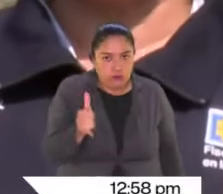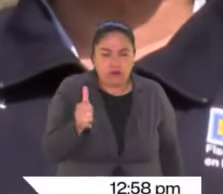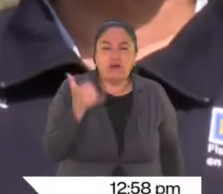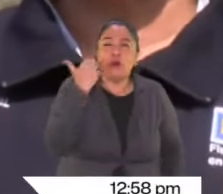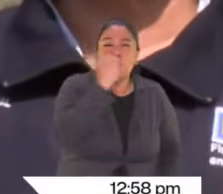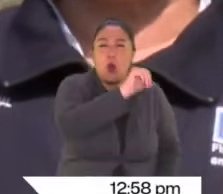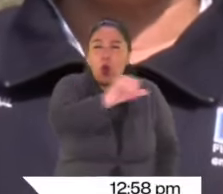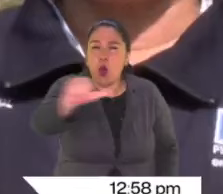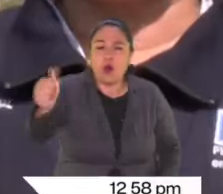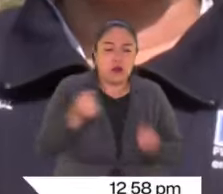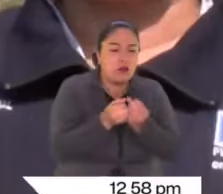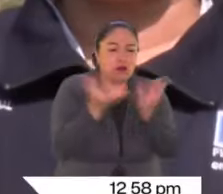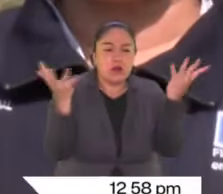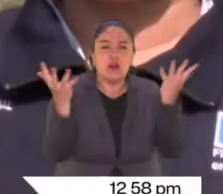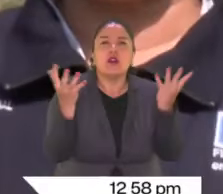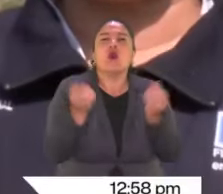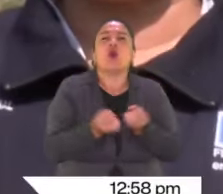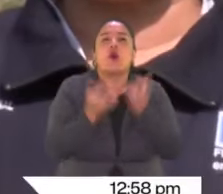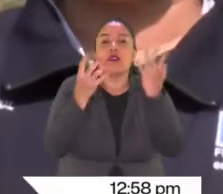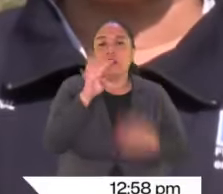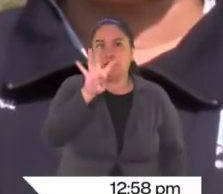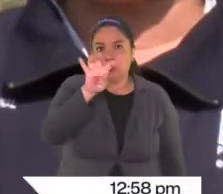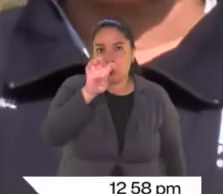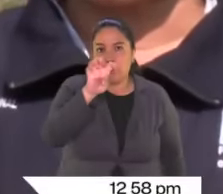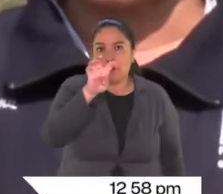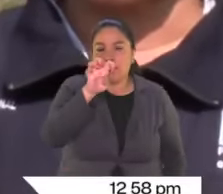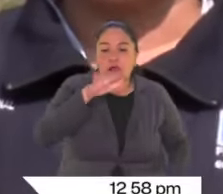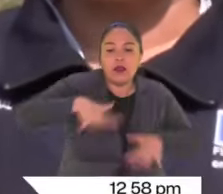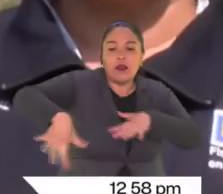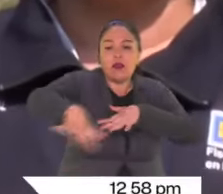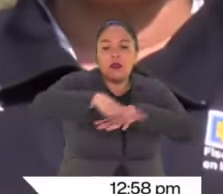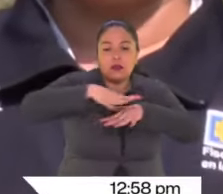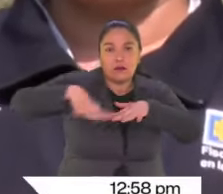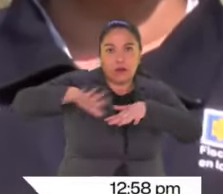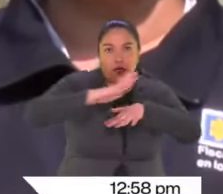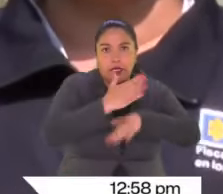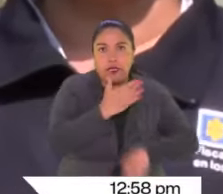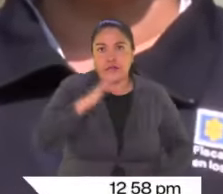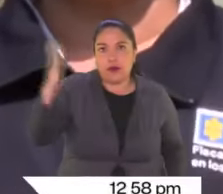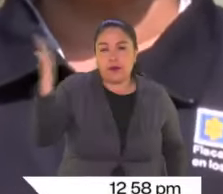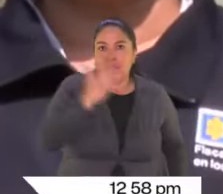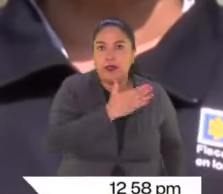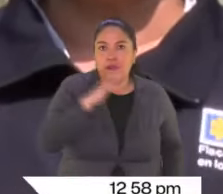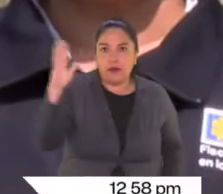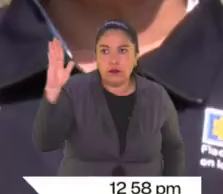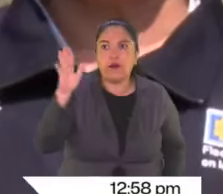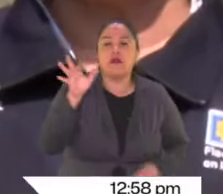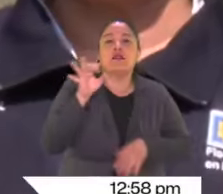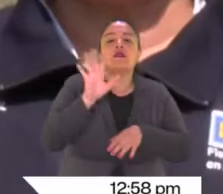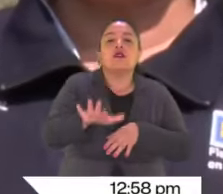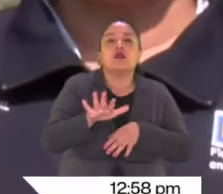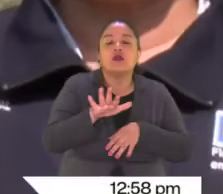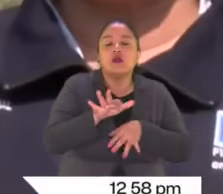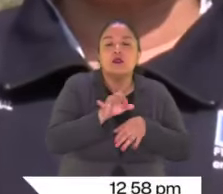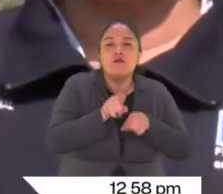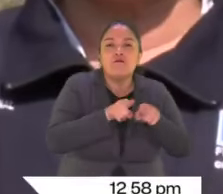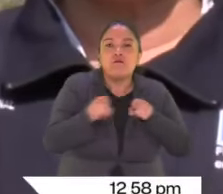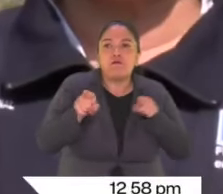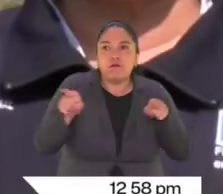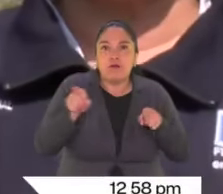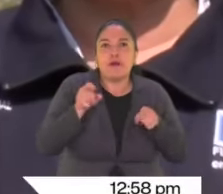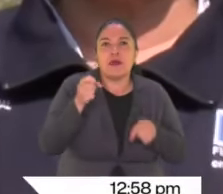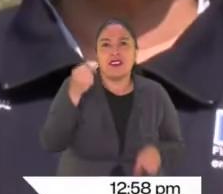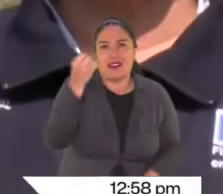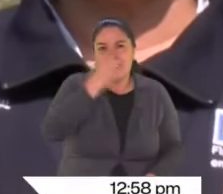menos contabilizarse en número de 9 en el área metropolitana de Barranquilla, especialmente en los municipios de Barranquilla,